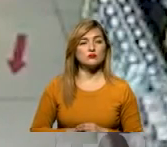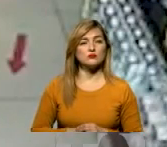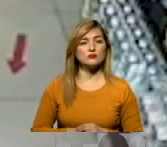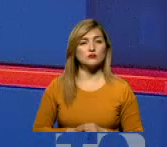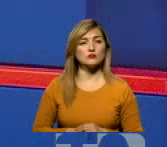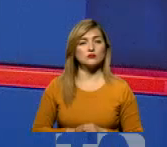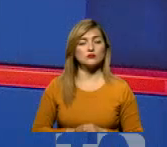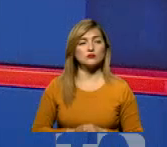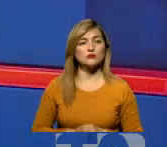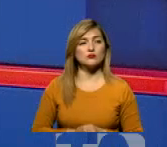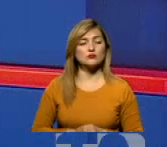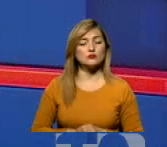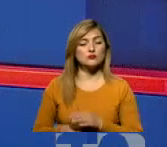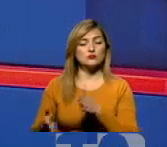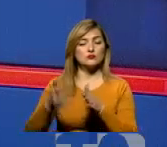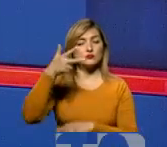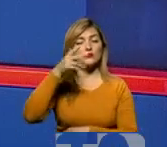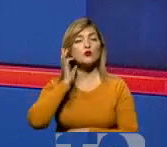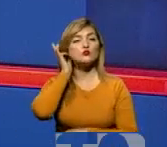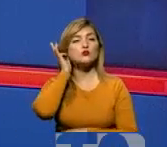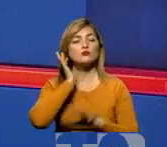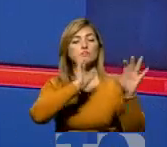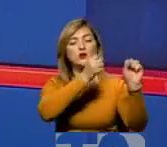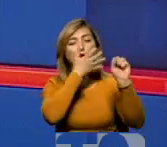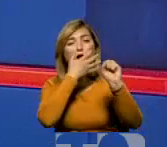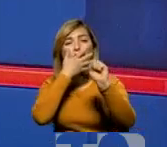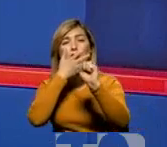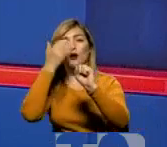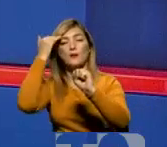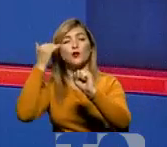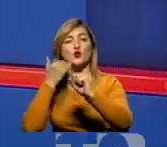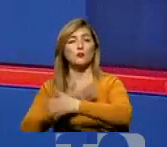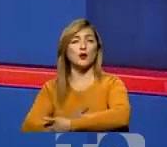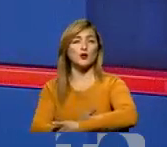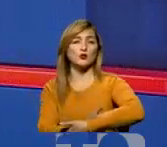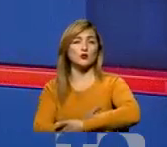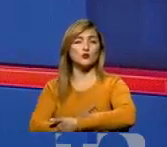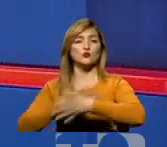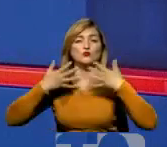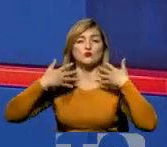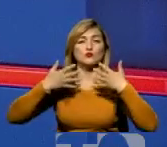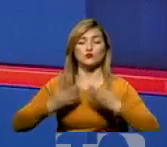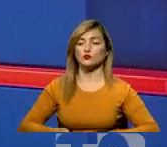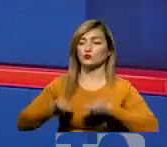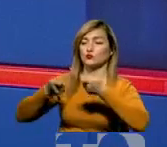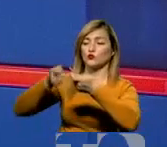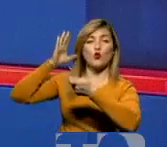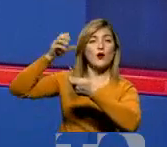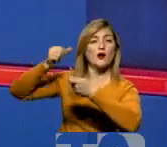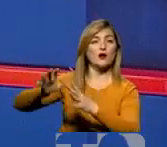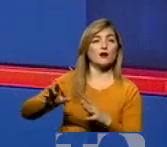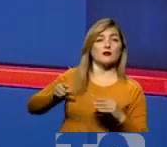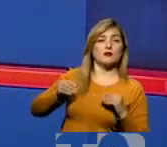horas. Tres mujeres que secuestraron a una menor recién nacida en Guayaquil para ser entregada en Cuenca en